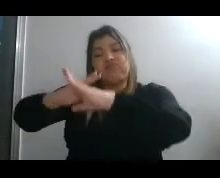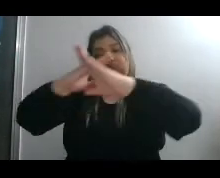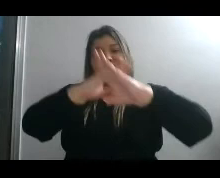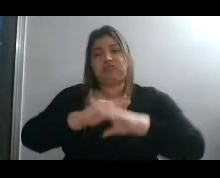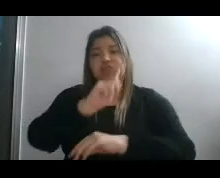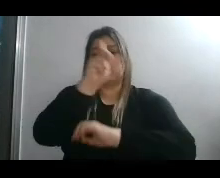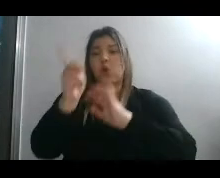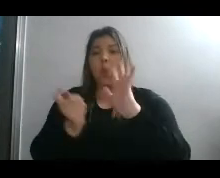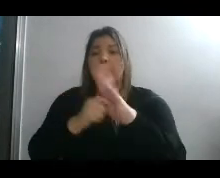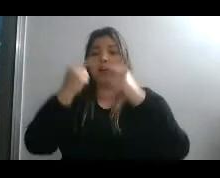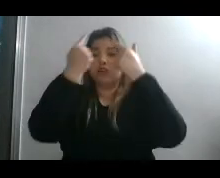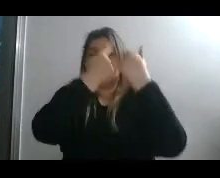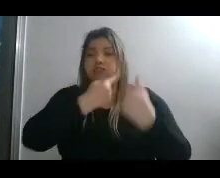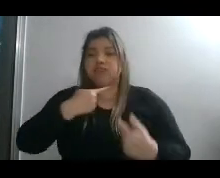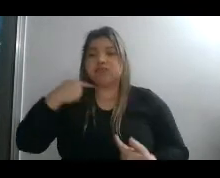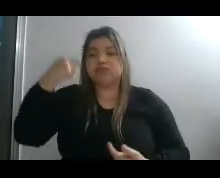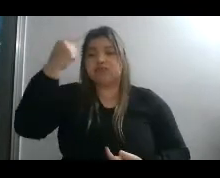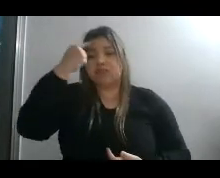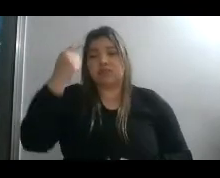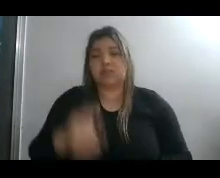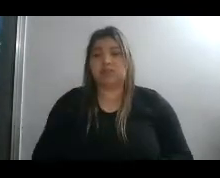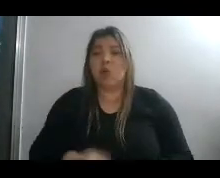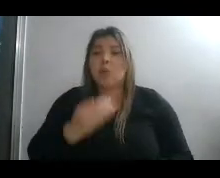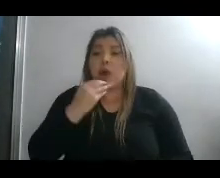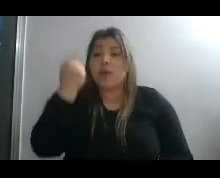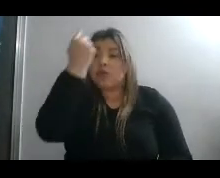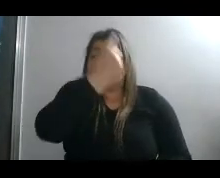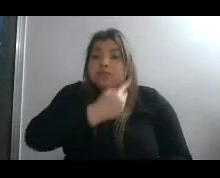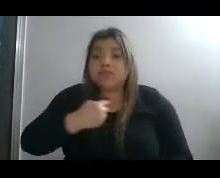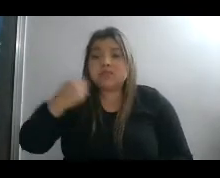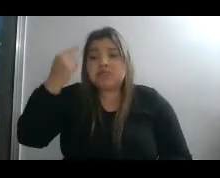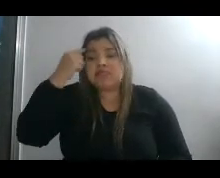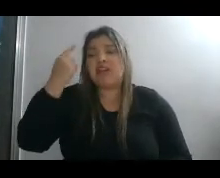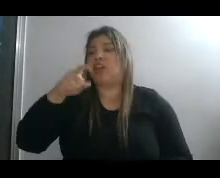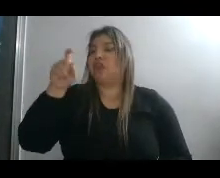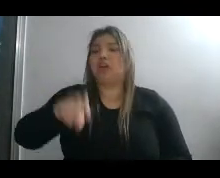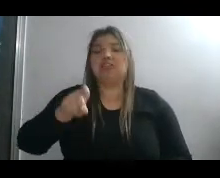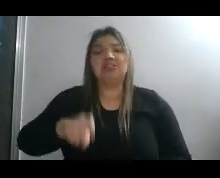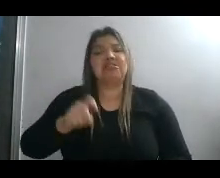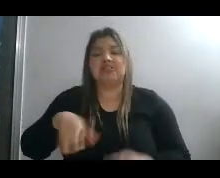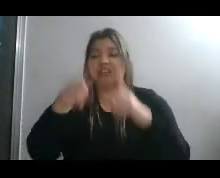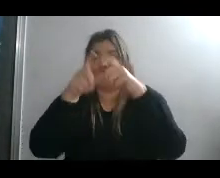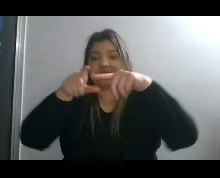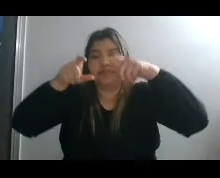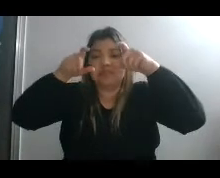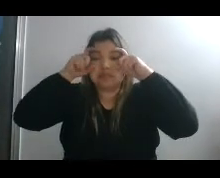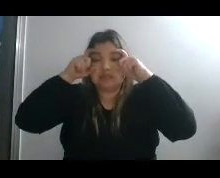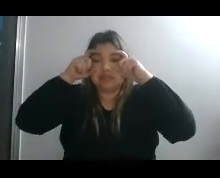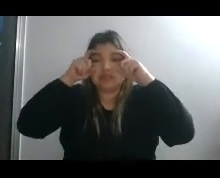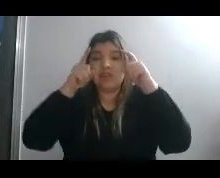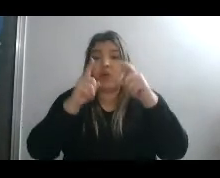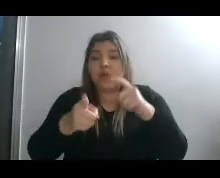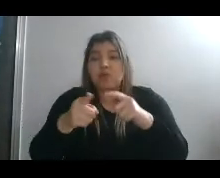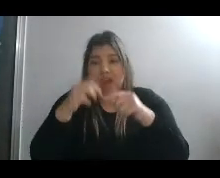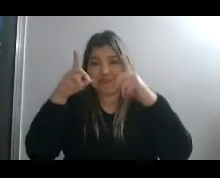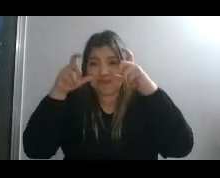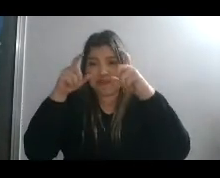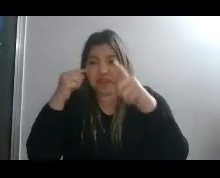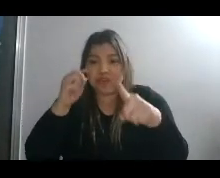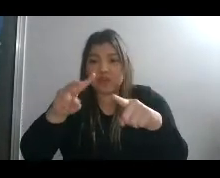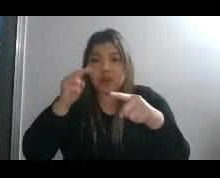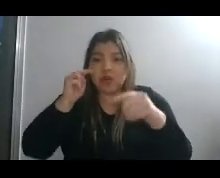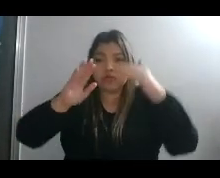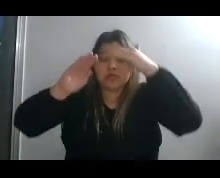careta puesta, no necesito por debajo las gafas de seguridad, porque si ustedes se dan cuenta en la fotografía, ella me da